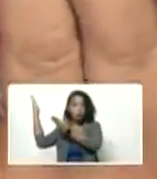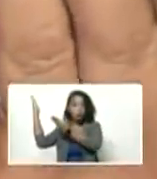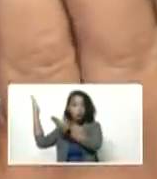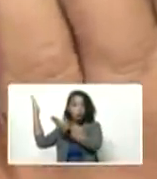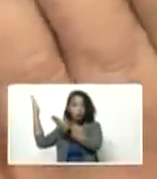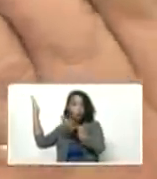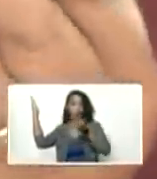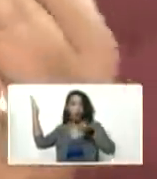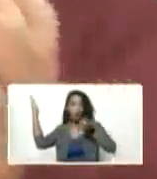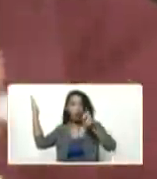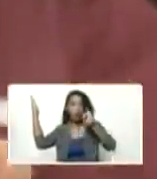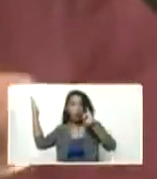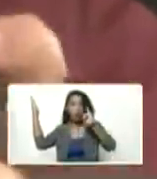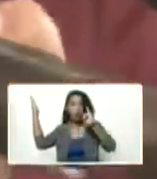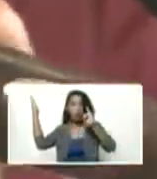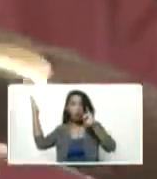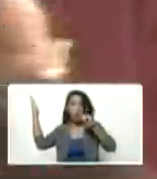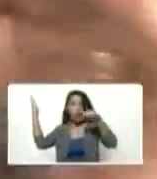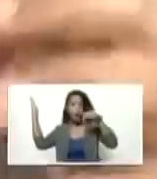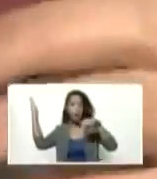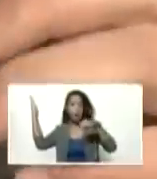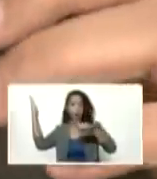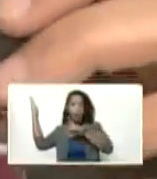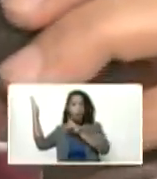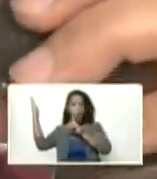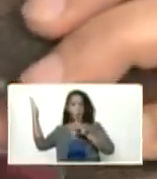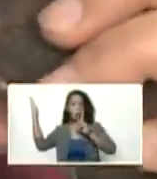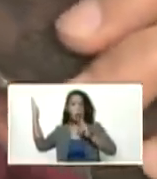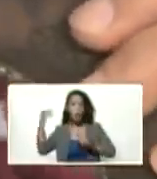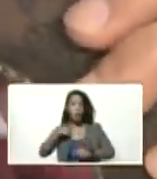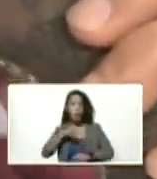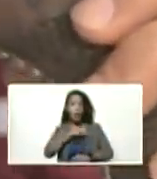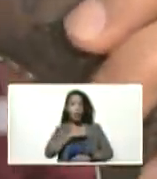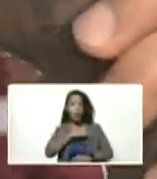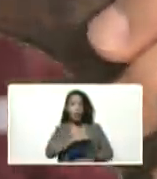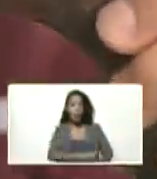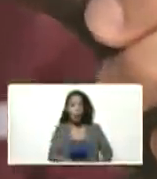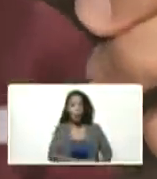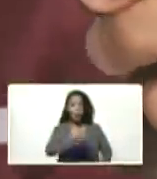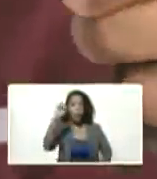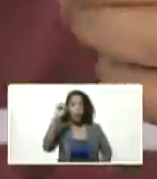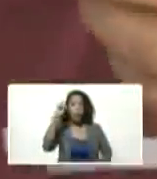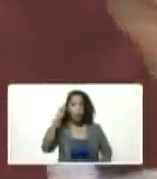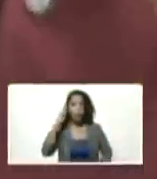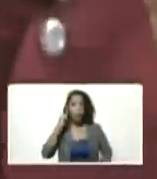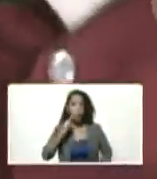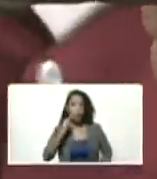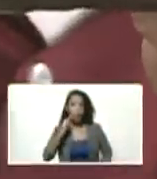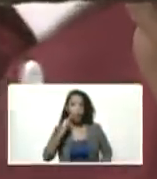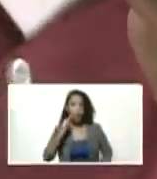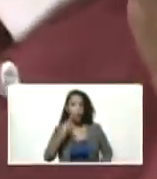Tiene aquí el nombre de nuestro libertador Simón Bolívar en una